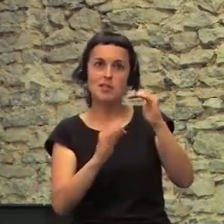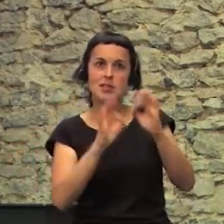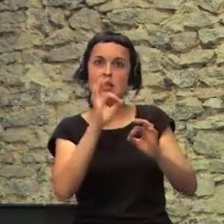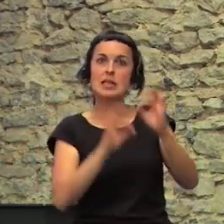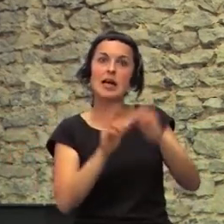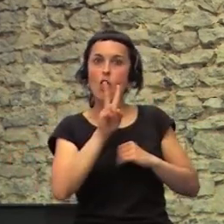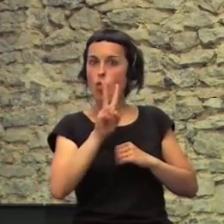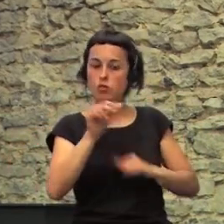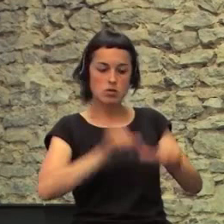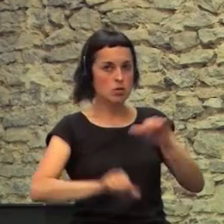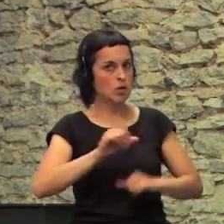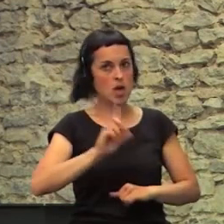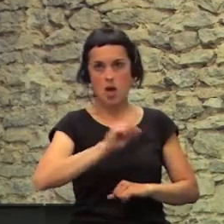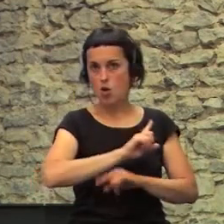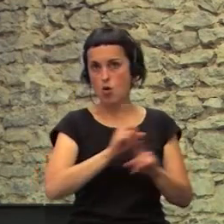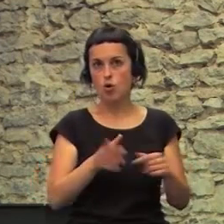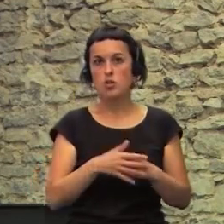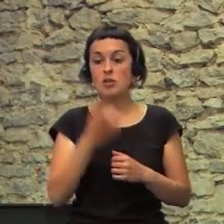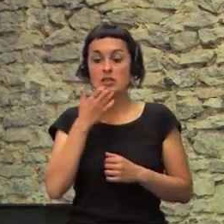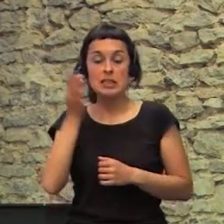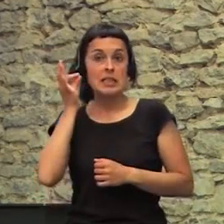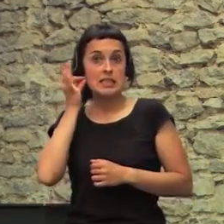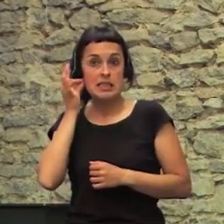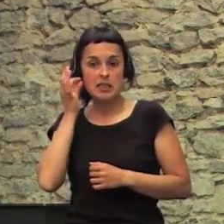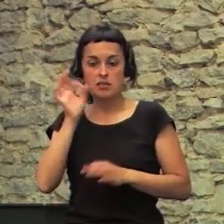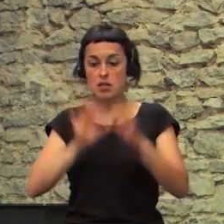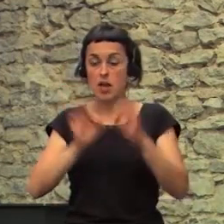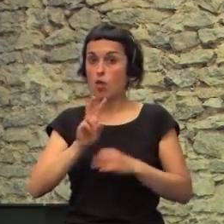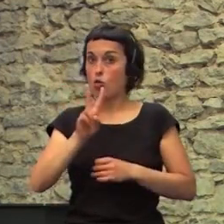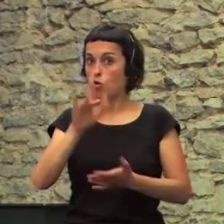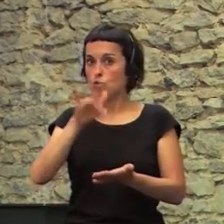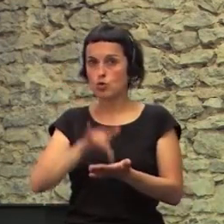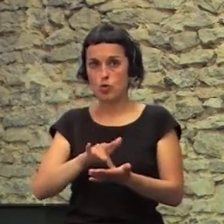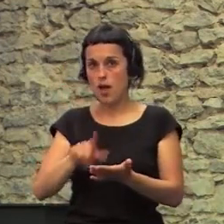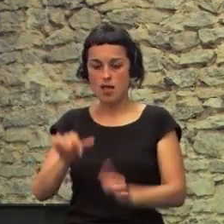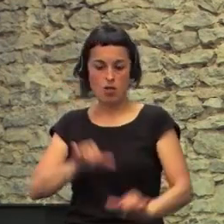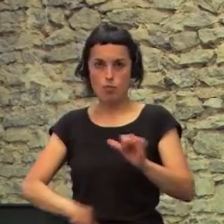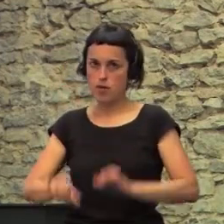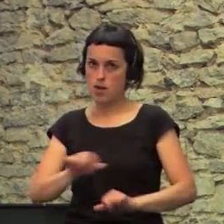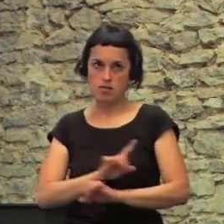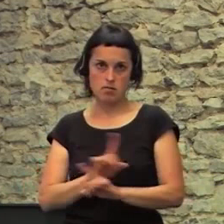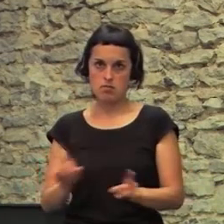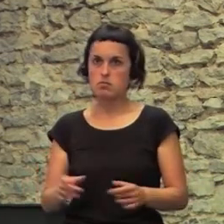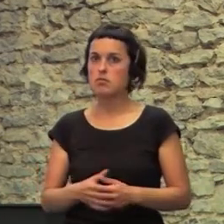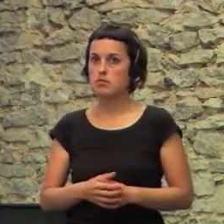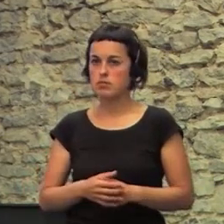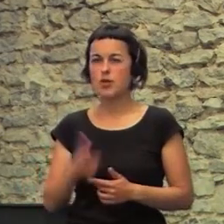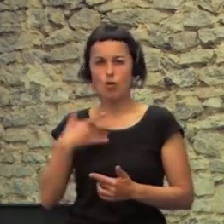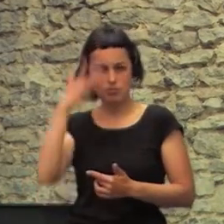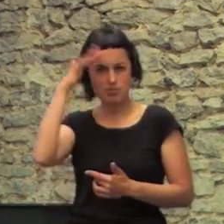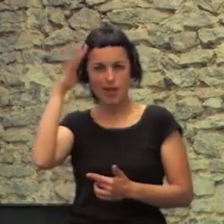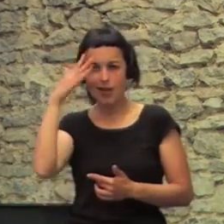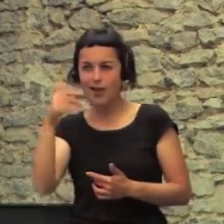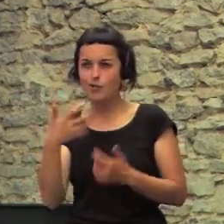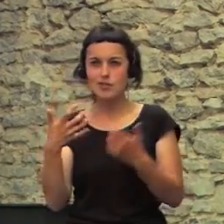Pero cuando las niñas tienen un grado 2, ahora no se les practica una clitoridectomía, ¿no?, en ese grado. Pero fijaos las pugnas y